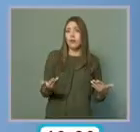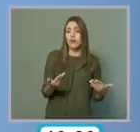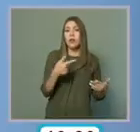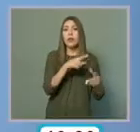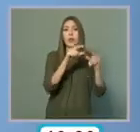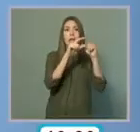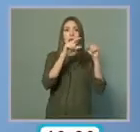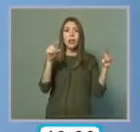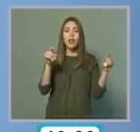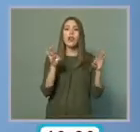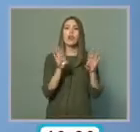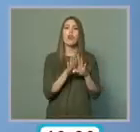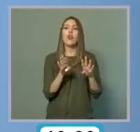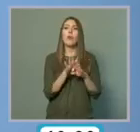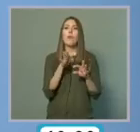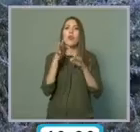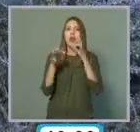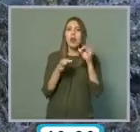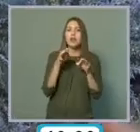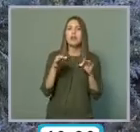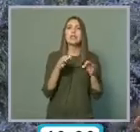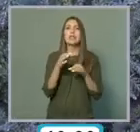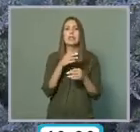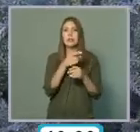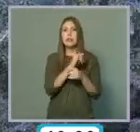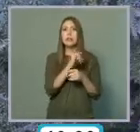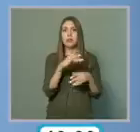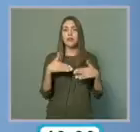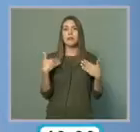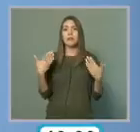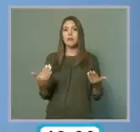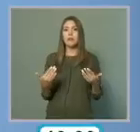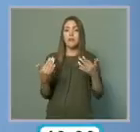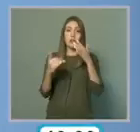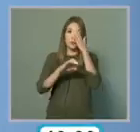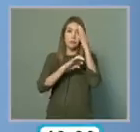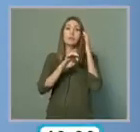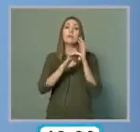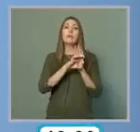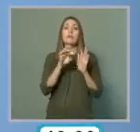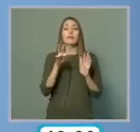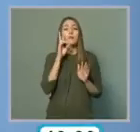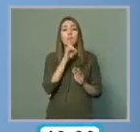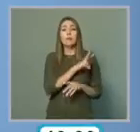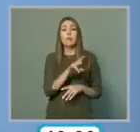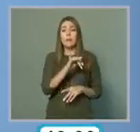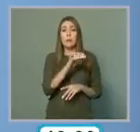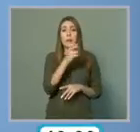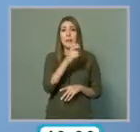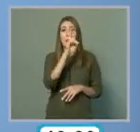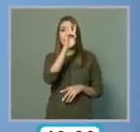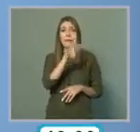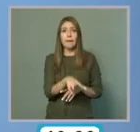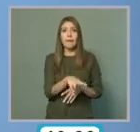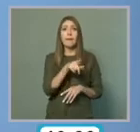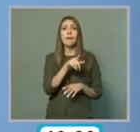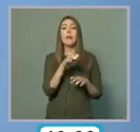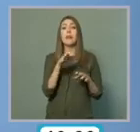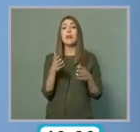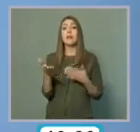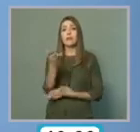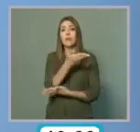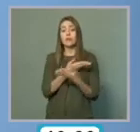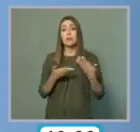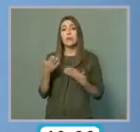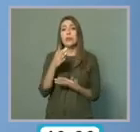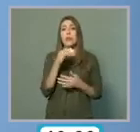dedicarse al periodismo, a las noticias. Y finalmente, si compruebo que todo esto es cierto, al compartir esta información, ¿voy a